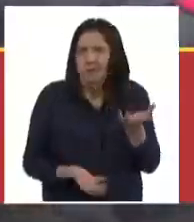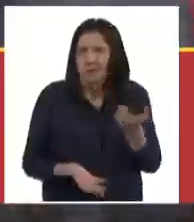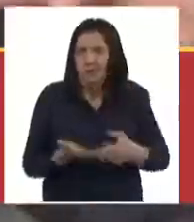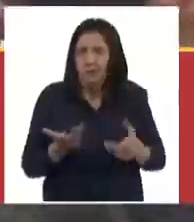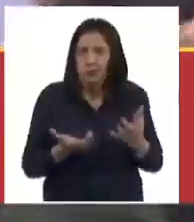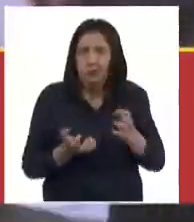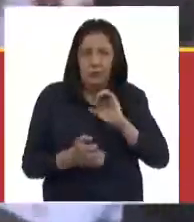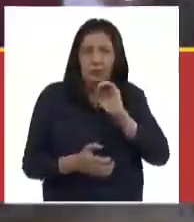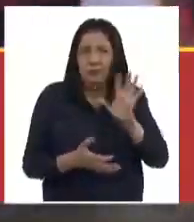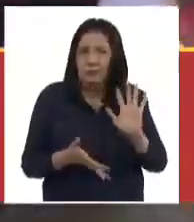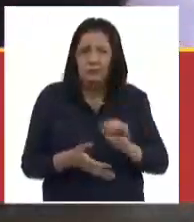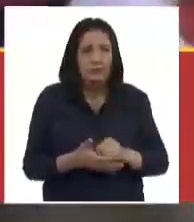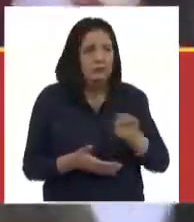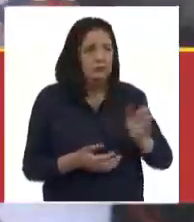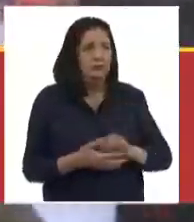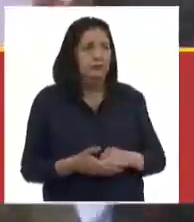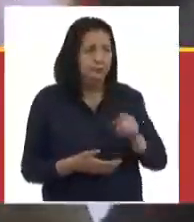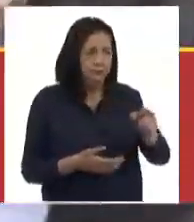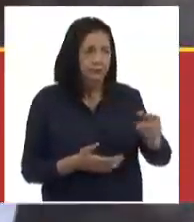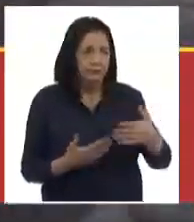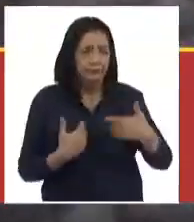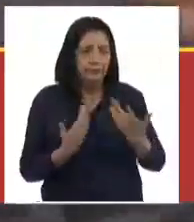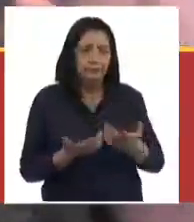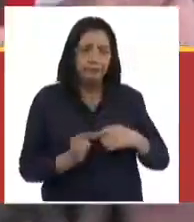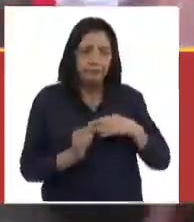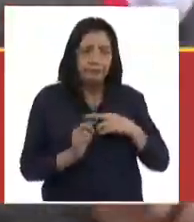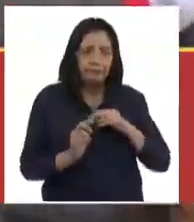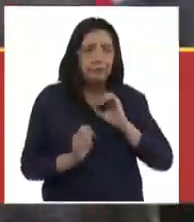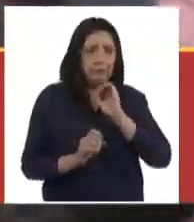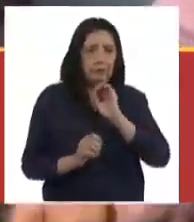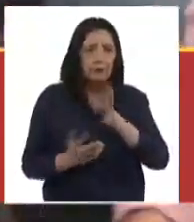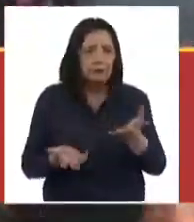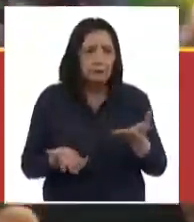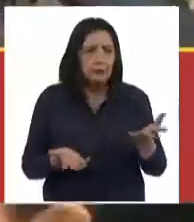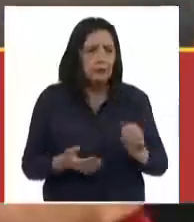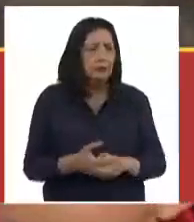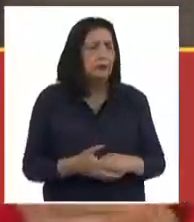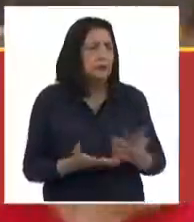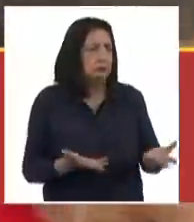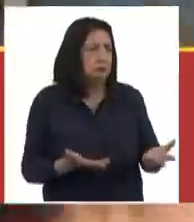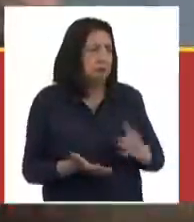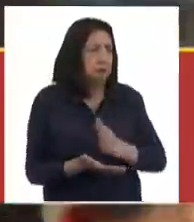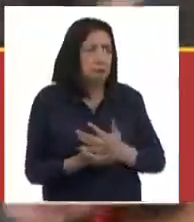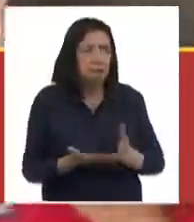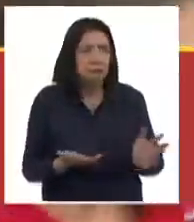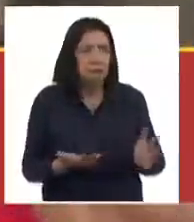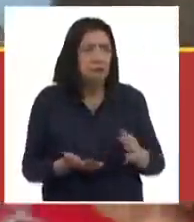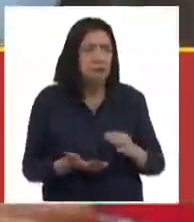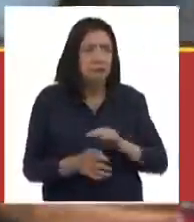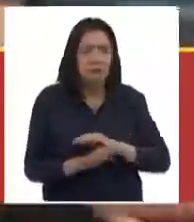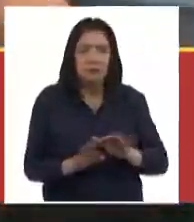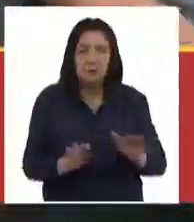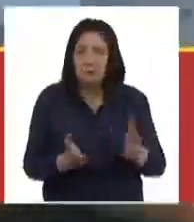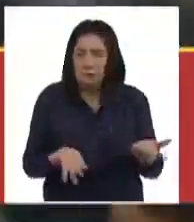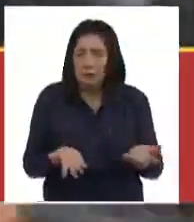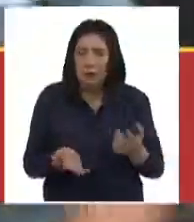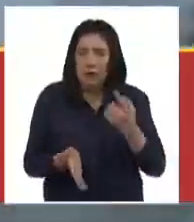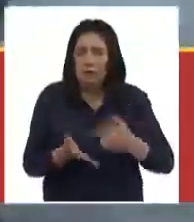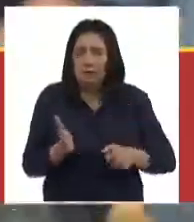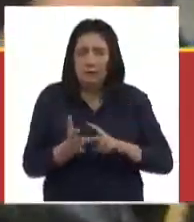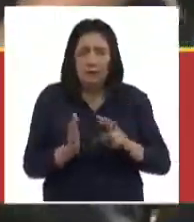señor Pedro Castillo y que él pueda hacer los descargos en todo caso correspondientes, pero no termina de comentar a qué se